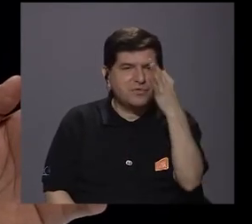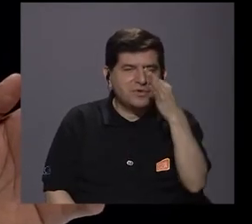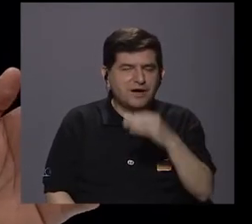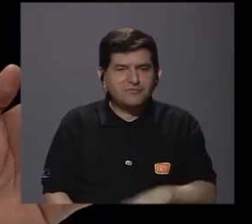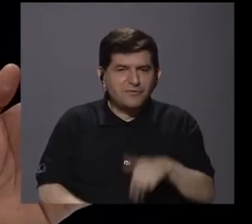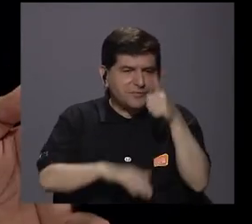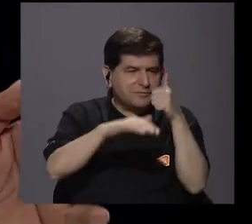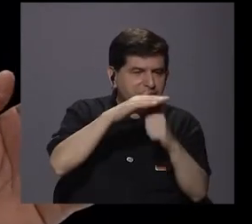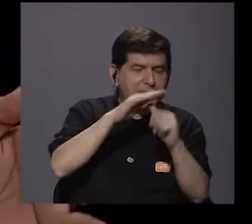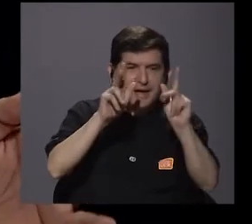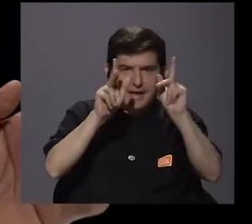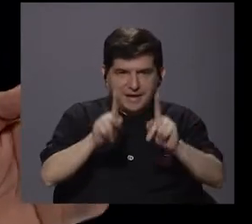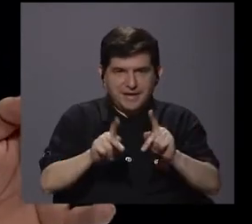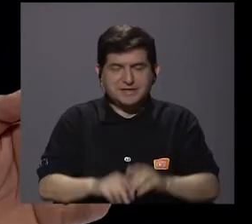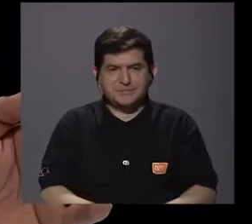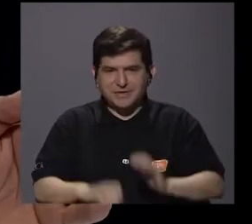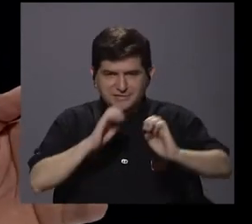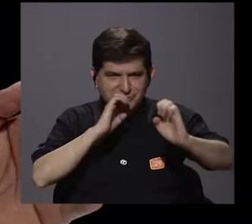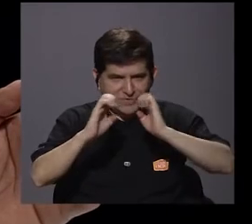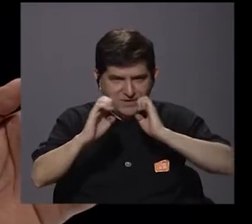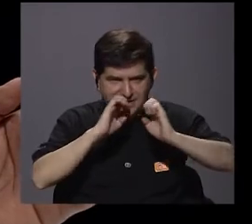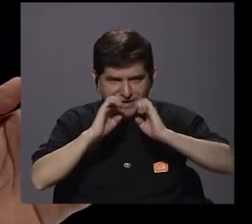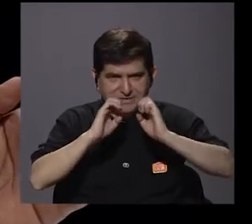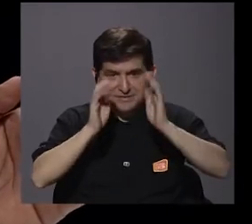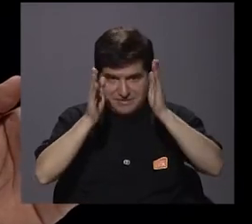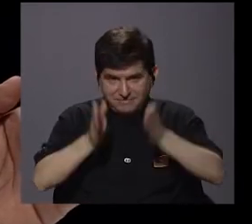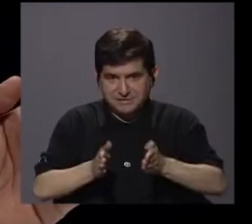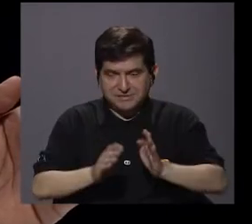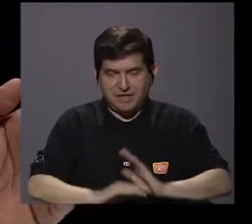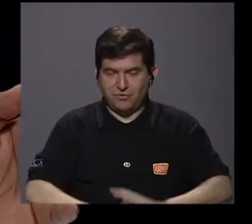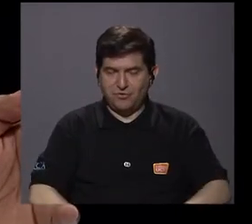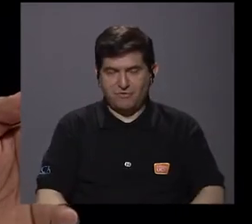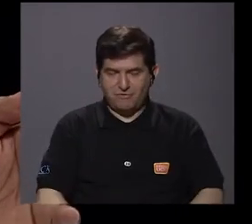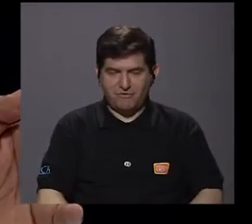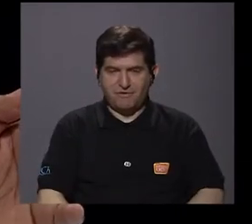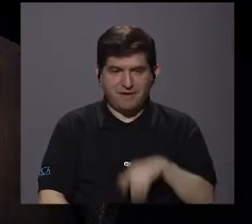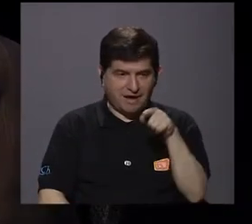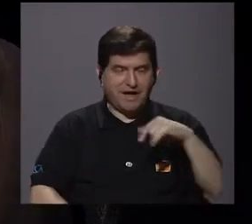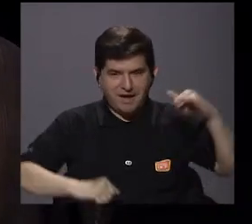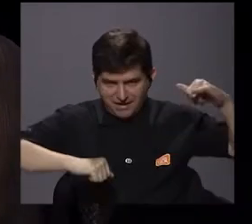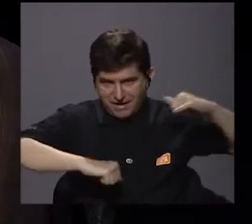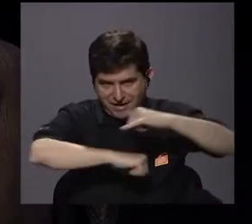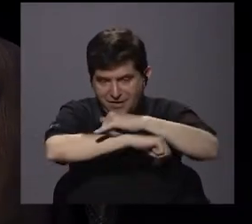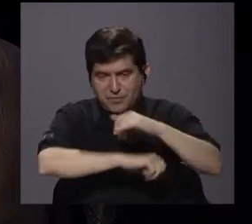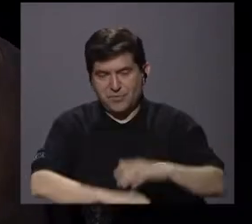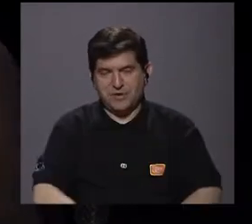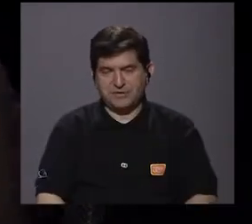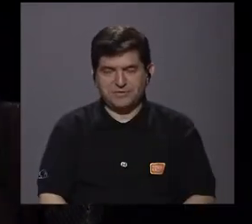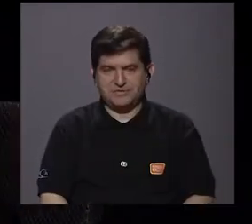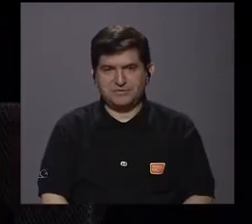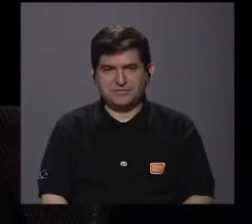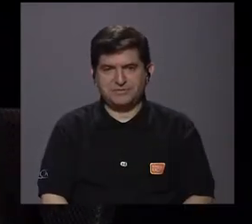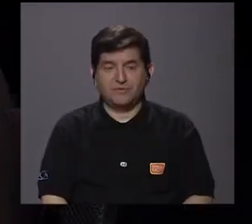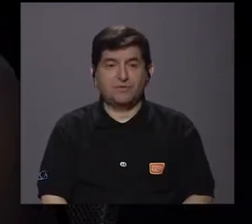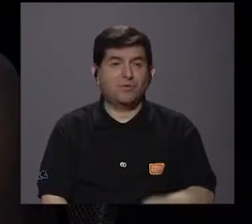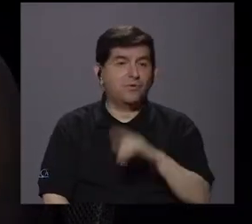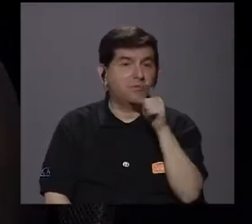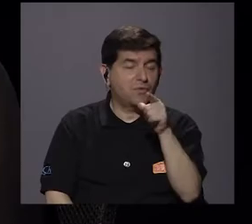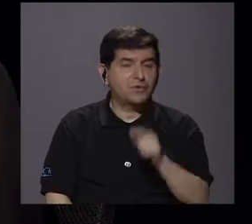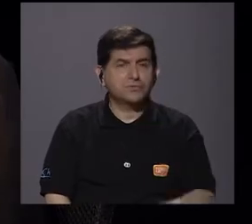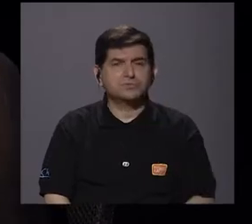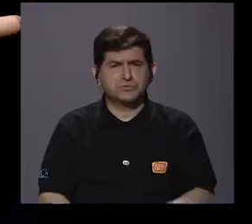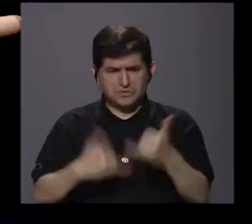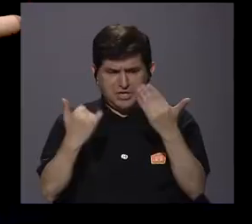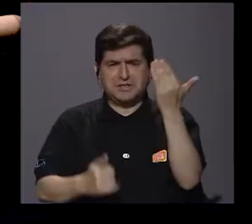a las personas que le hacen la entrevista en el aeropuerto, ¿no? Bueno, porque, en realidad, porque usted era una